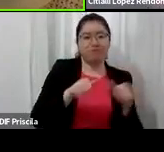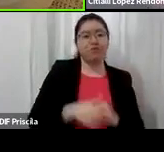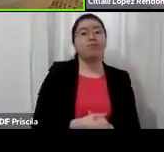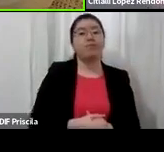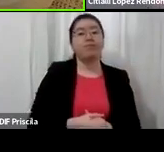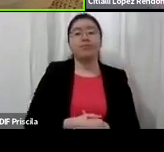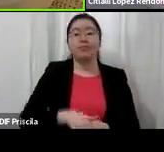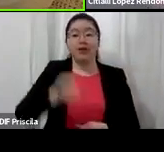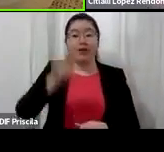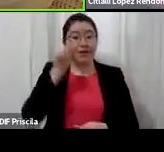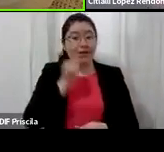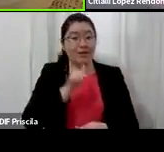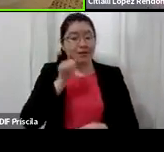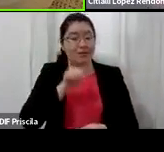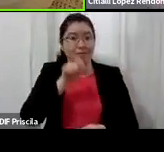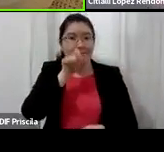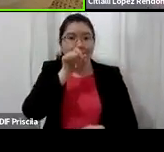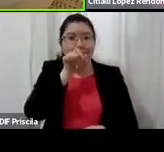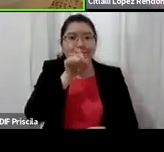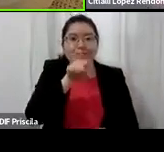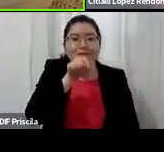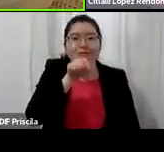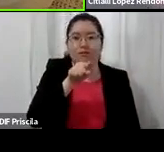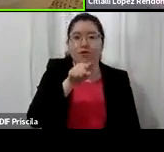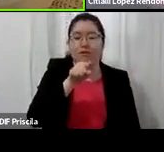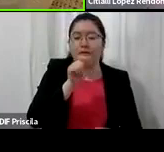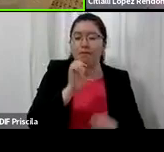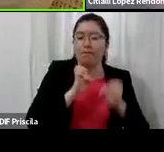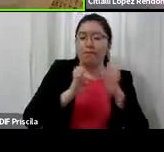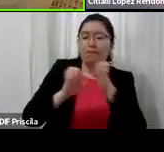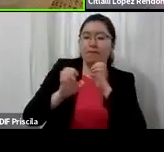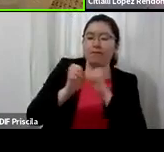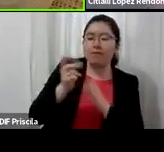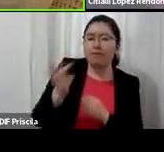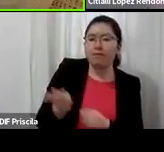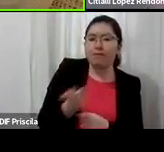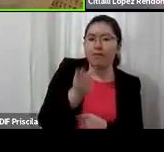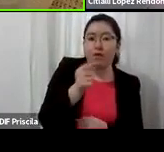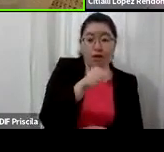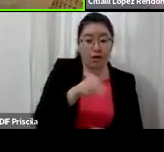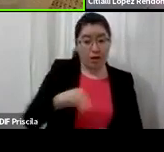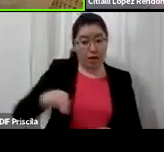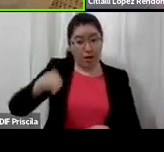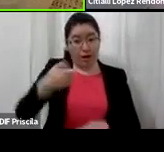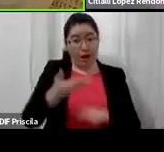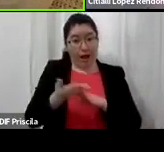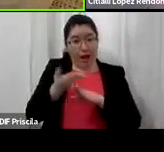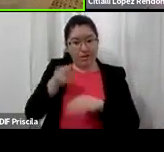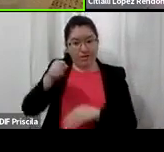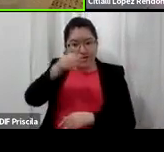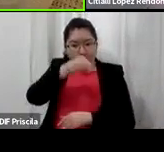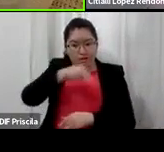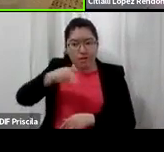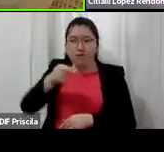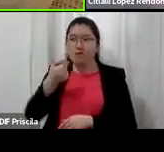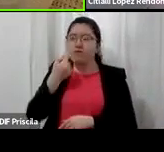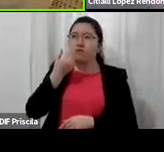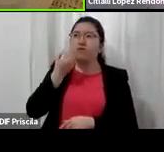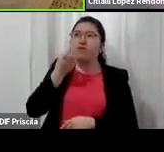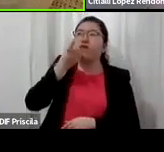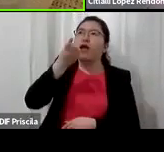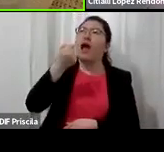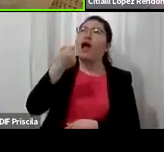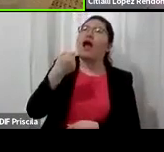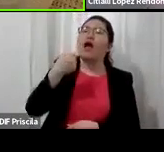encuestas, ellas y ellos proponían qué información deberíamos de buscar, qué sería relevante. Entonces retomo mucho